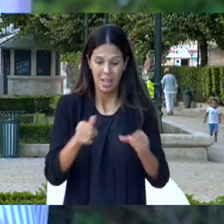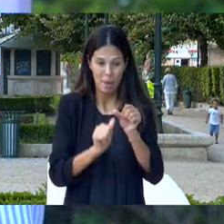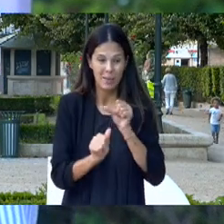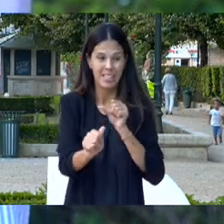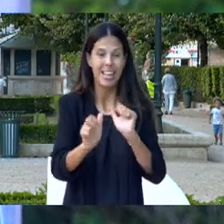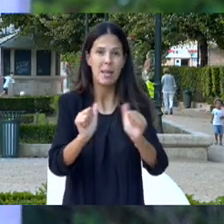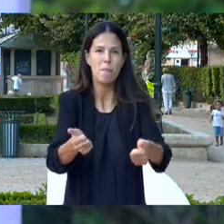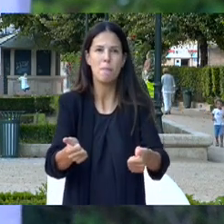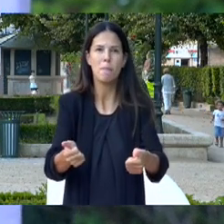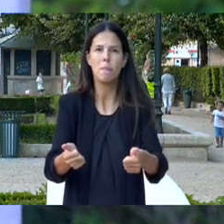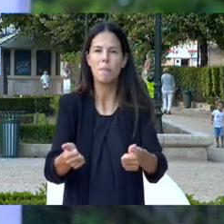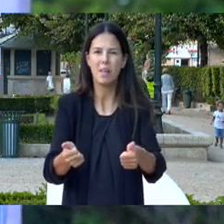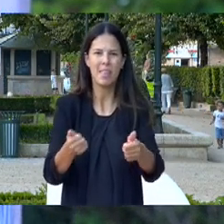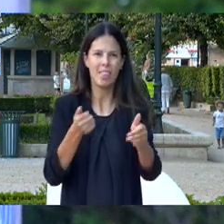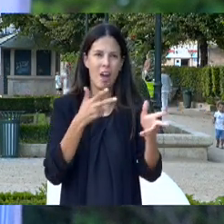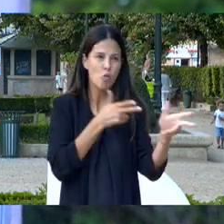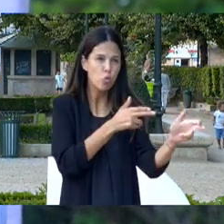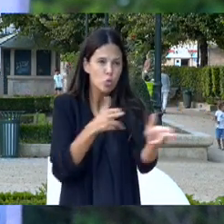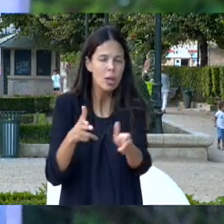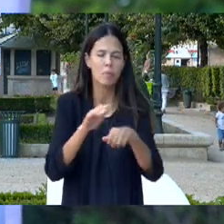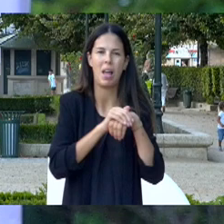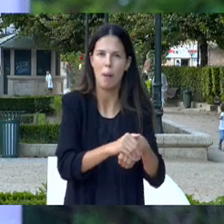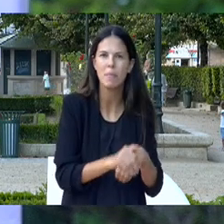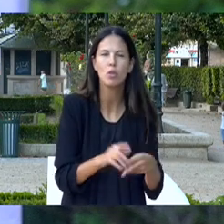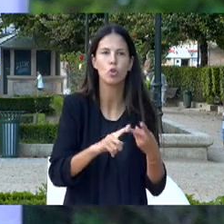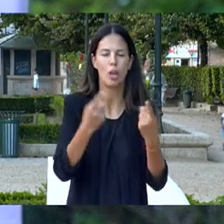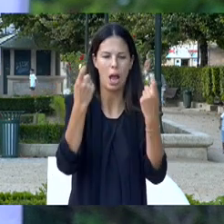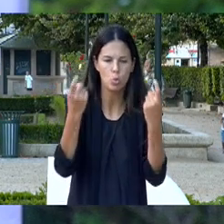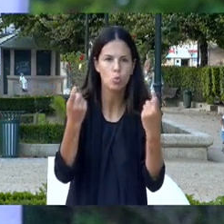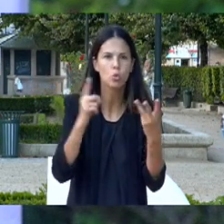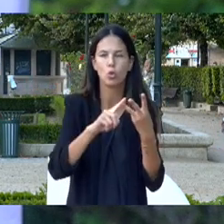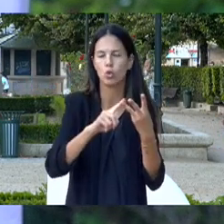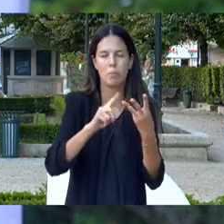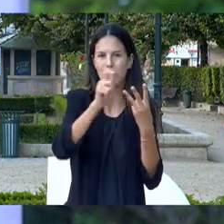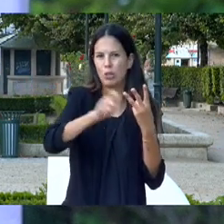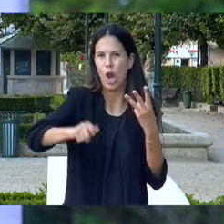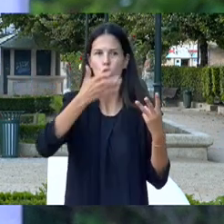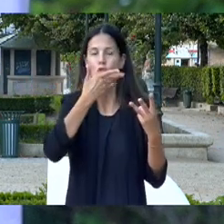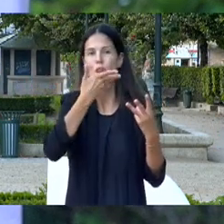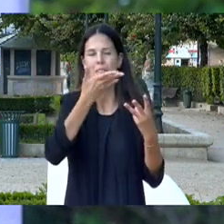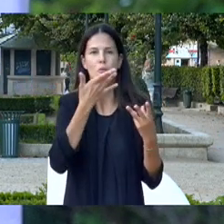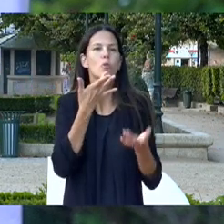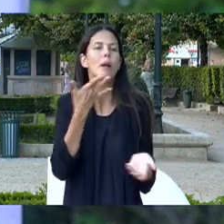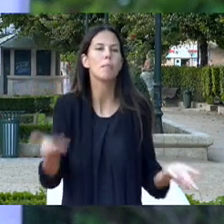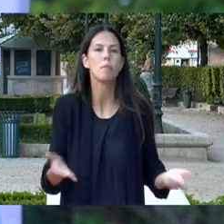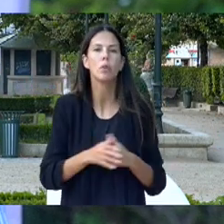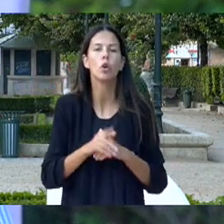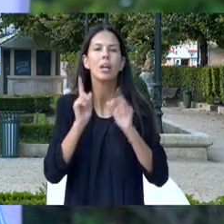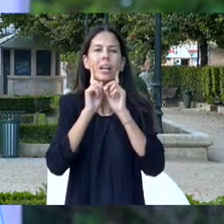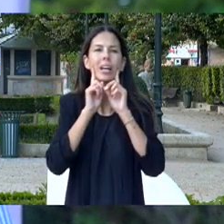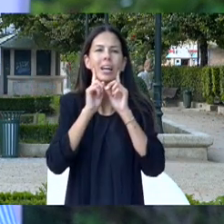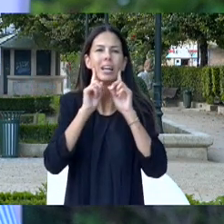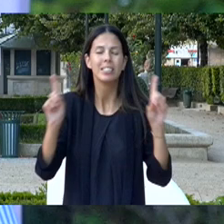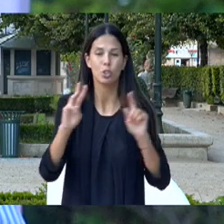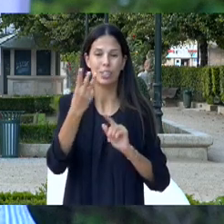os fusilamentos de amigos, alumnos e coñecidos. Pensemos como, por exemplo, que o día